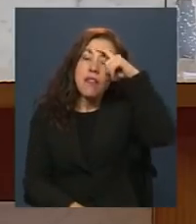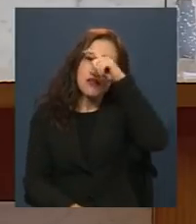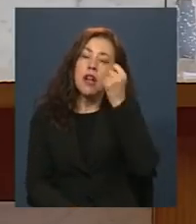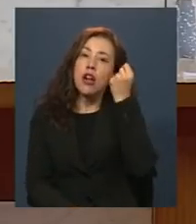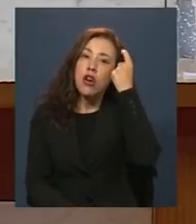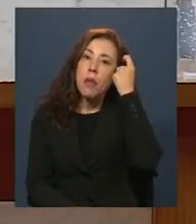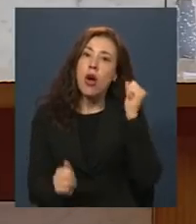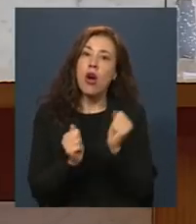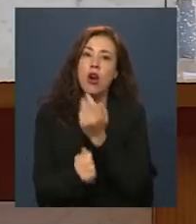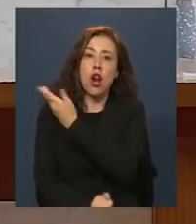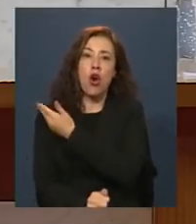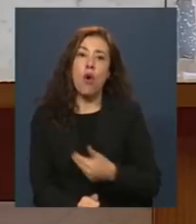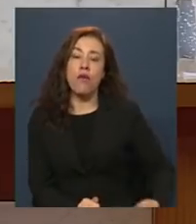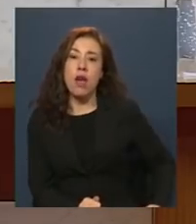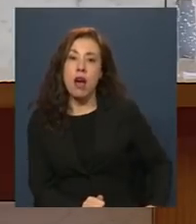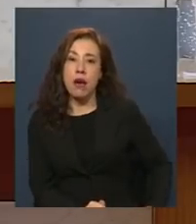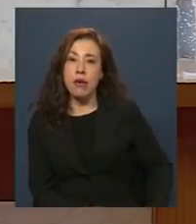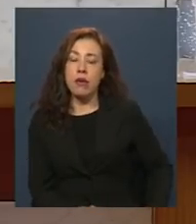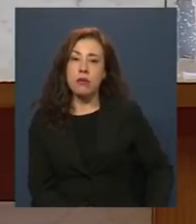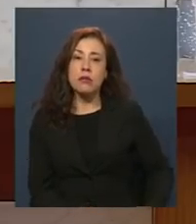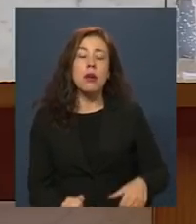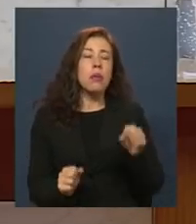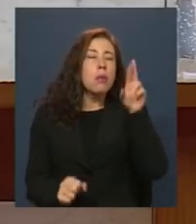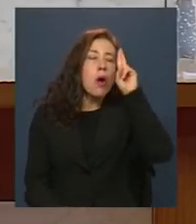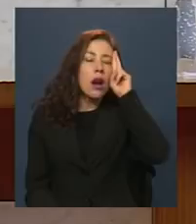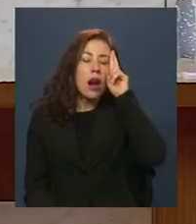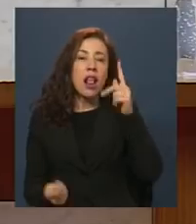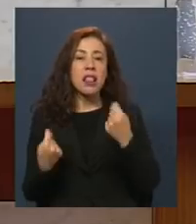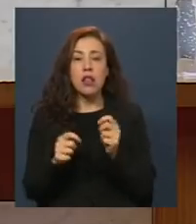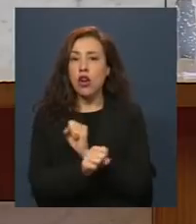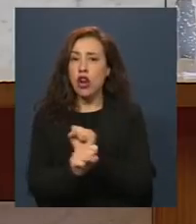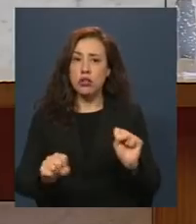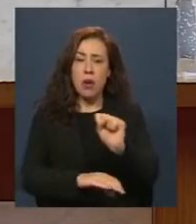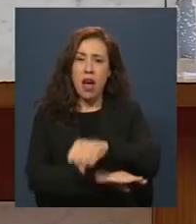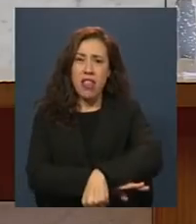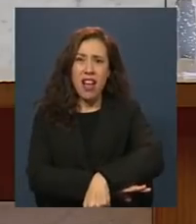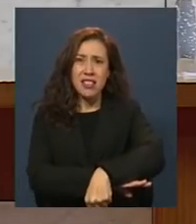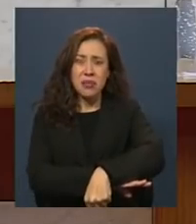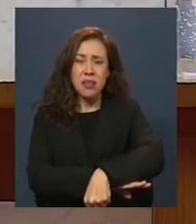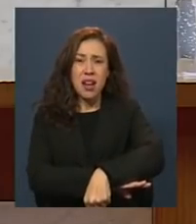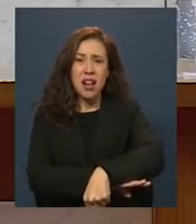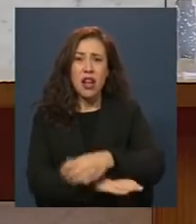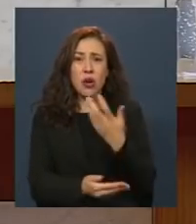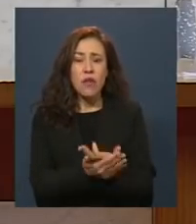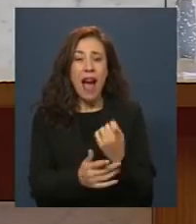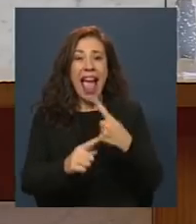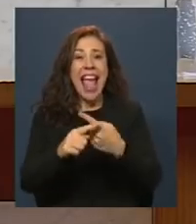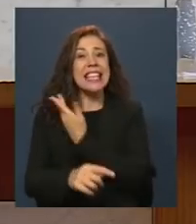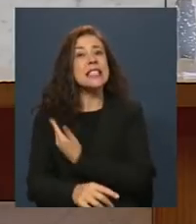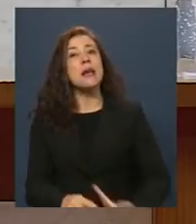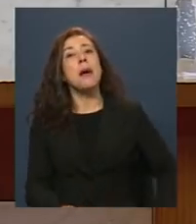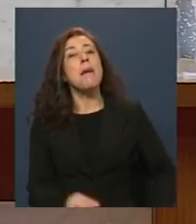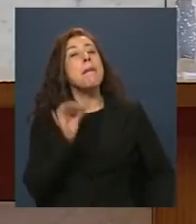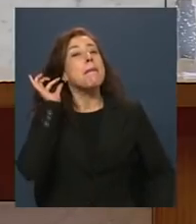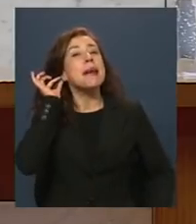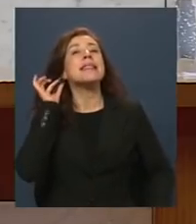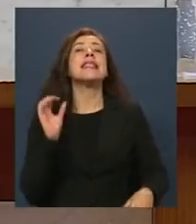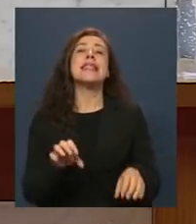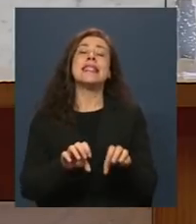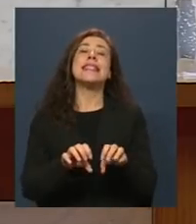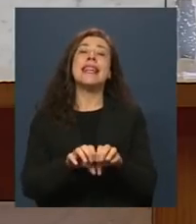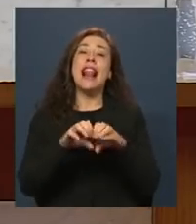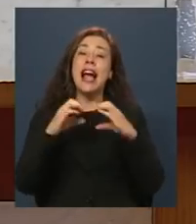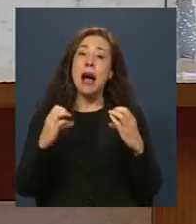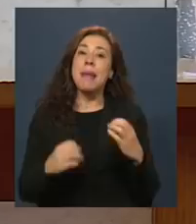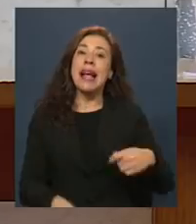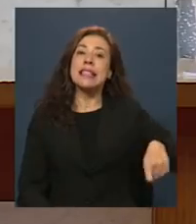entendimiento con el Ejecutivo. Basta recordar el trato inaceptable del que fue objeto la expresidenta de la Corporación, senadora Adriana